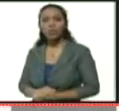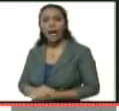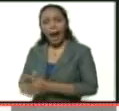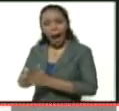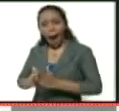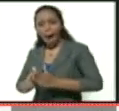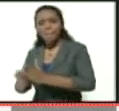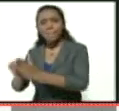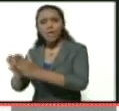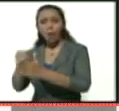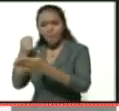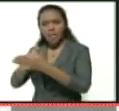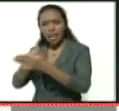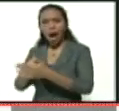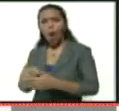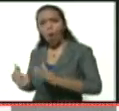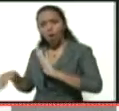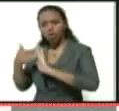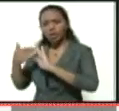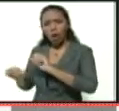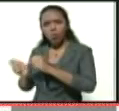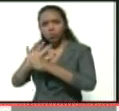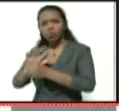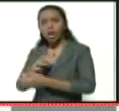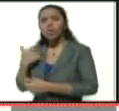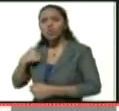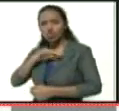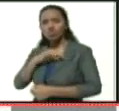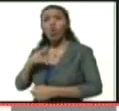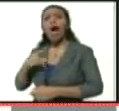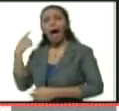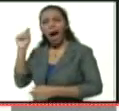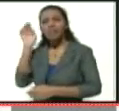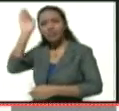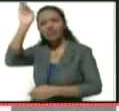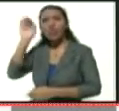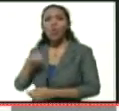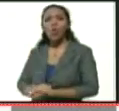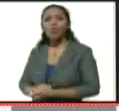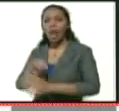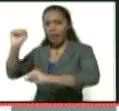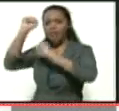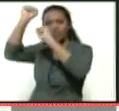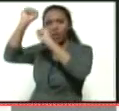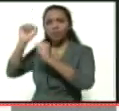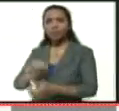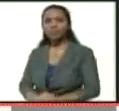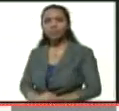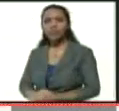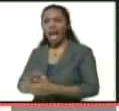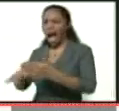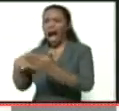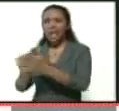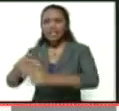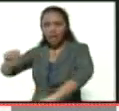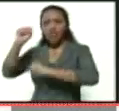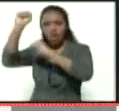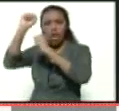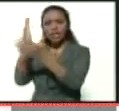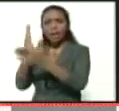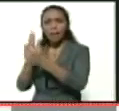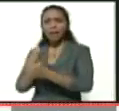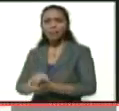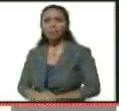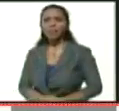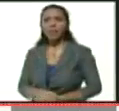camino de la batalla contra el coronavirus tendremos un destino, la victoria. ¡Hasta la victoria siempre!